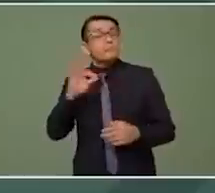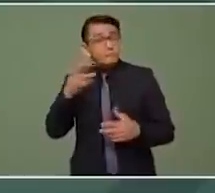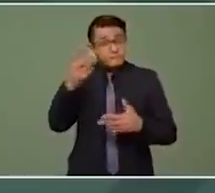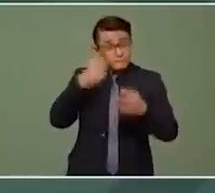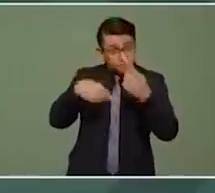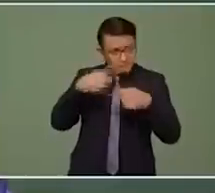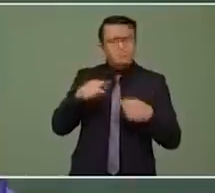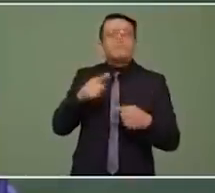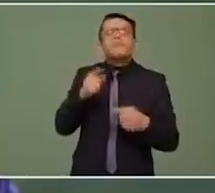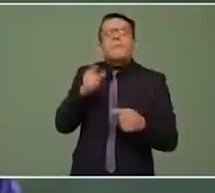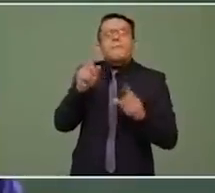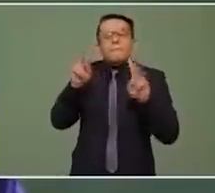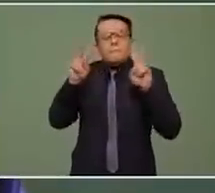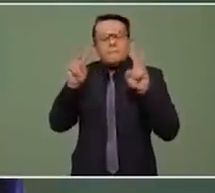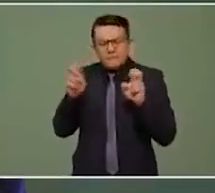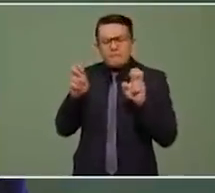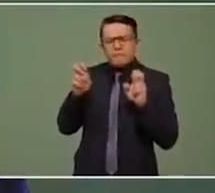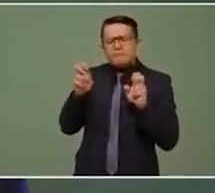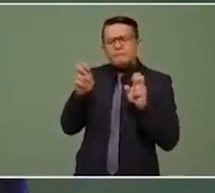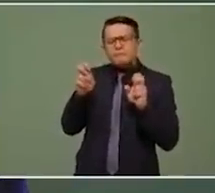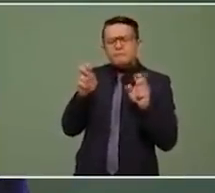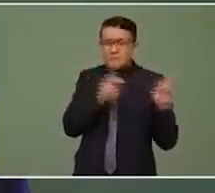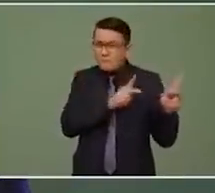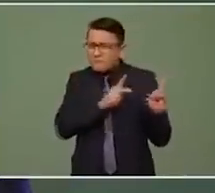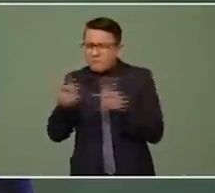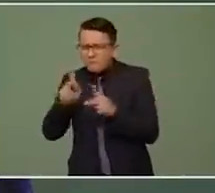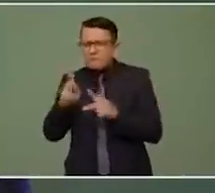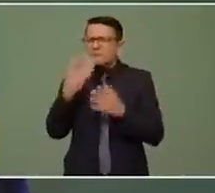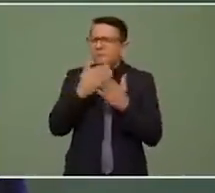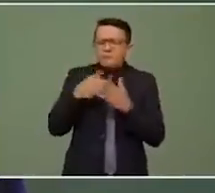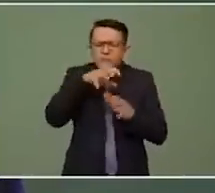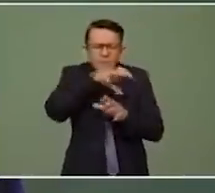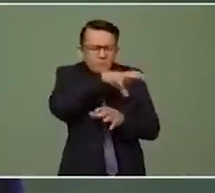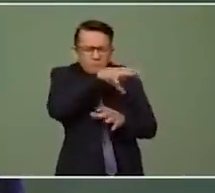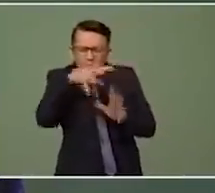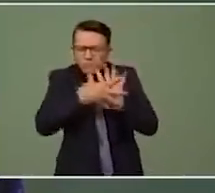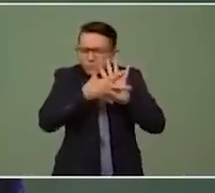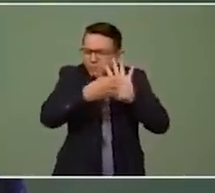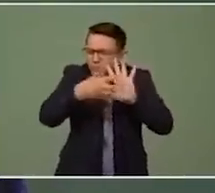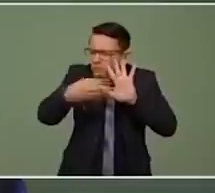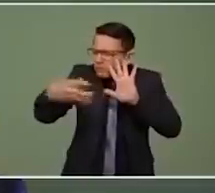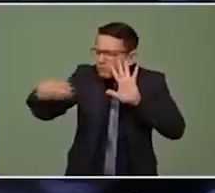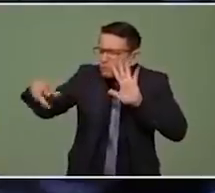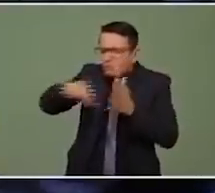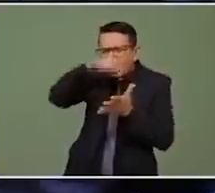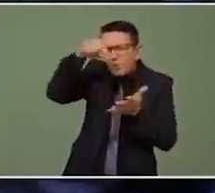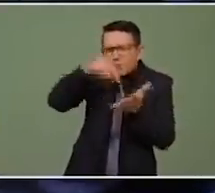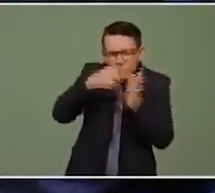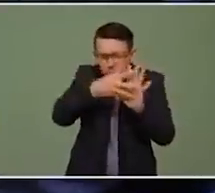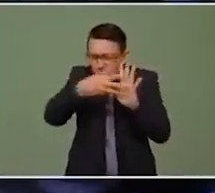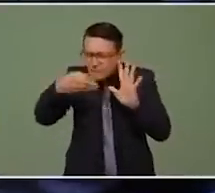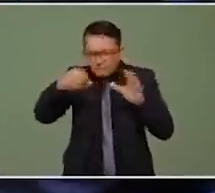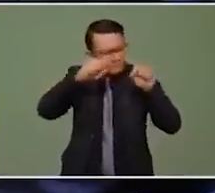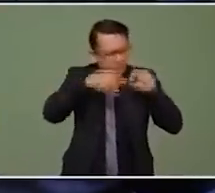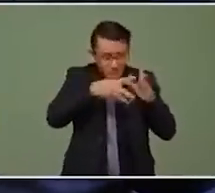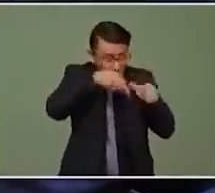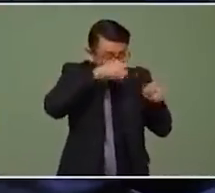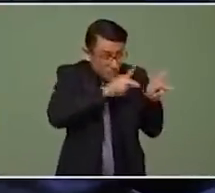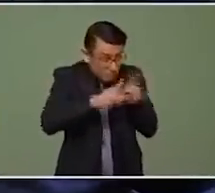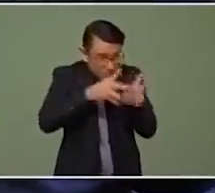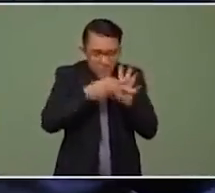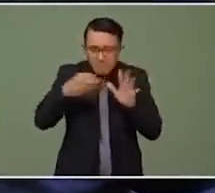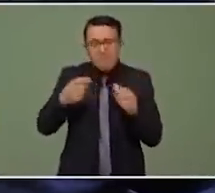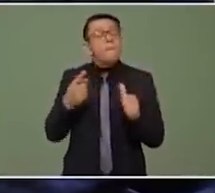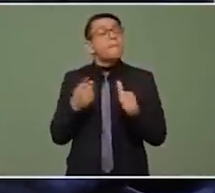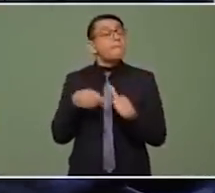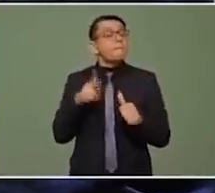en algunas regiones como lo estamos haciendo pero lo